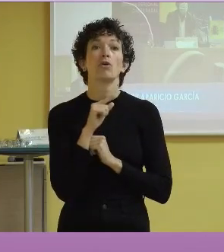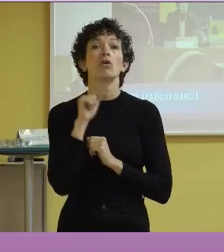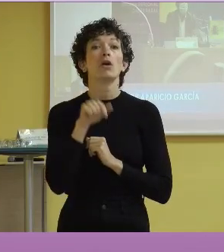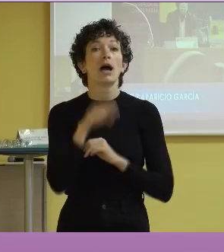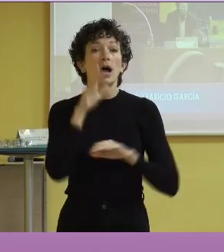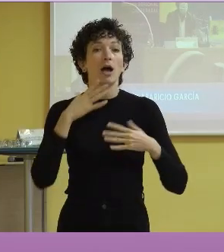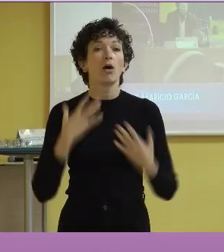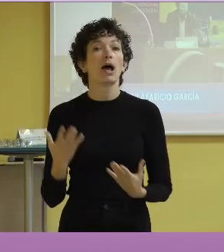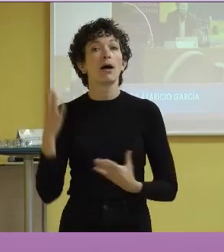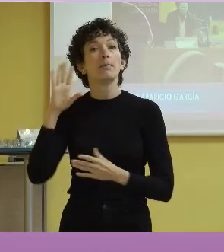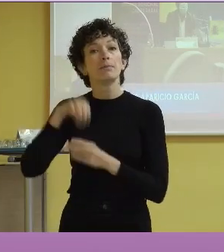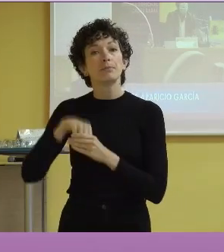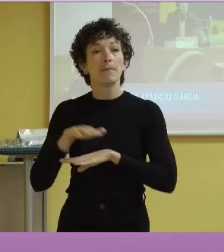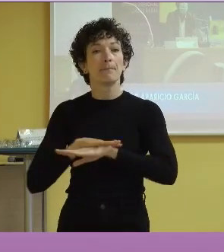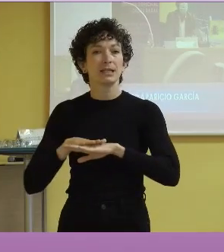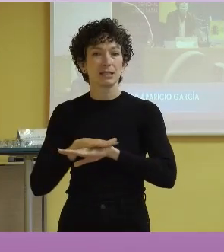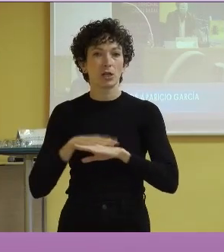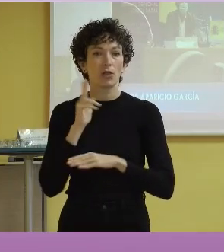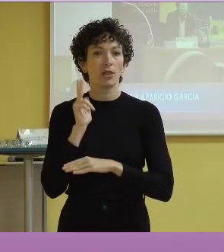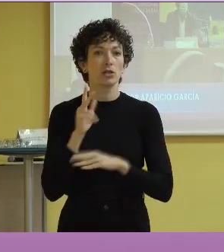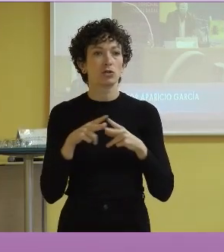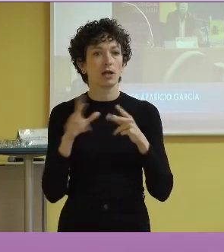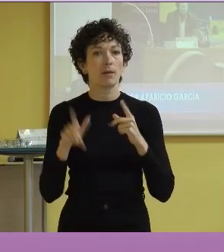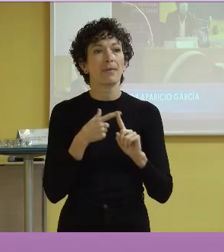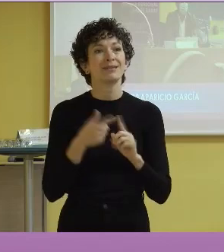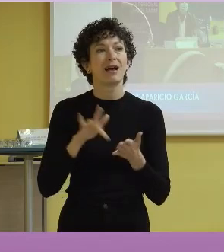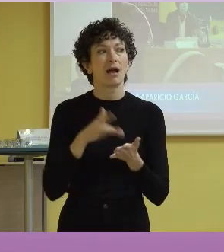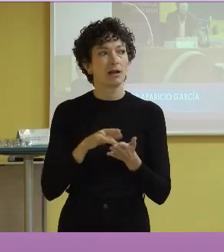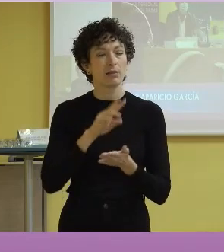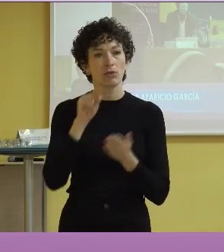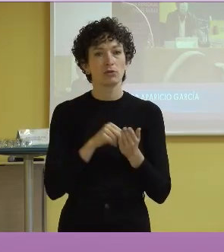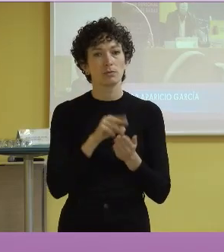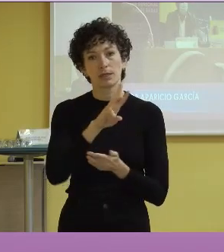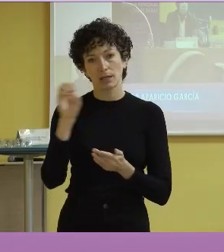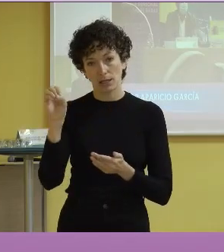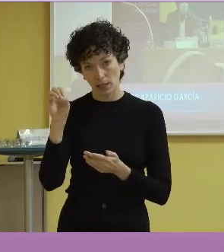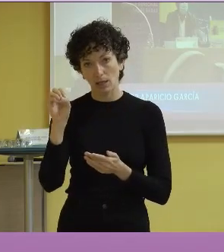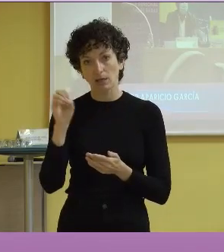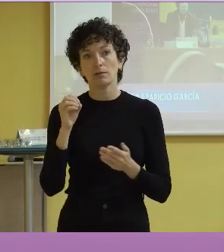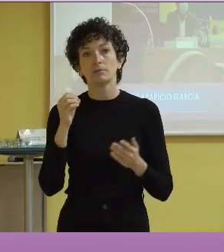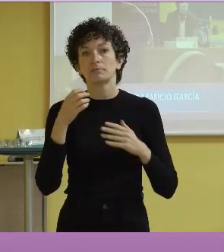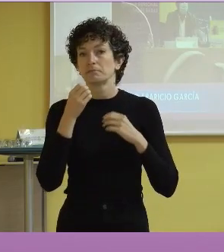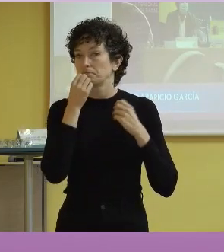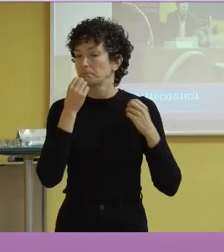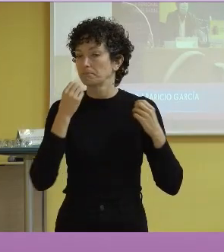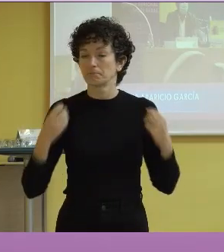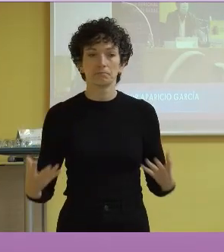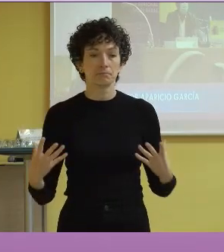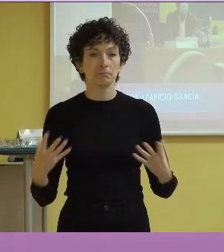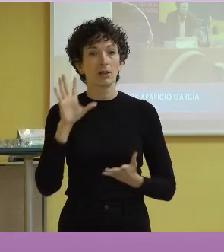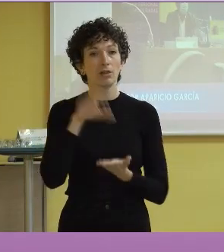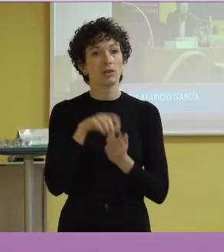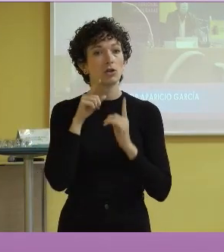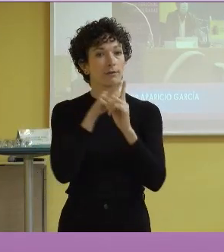dependiente en este momento del Ministerio de Derechos Sociales y de Agenda 2030. Y bueno, pues uno de los centros